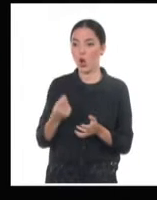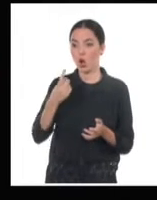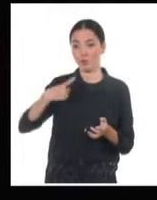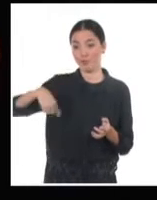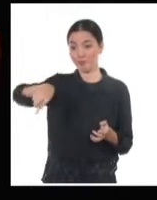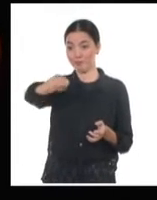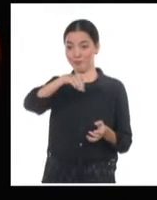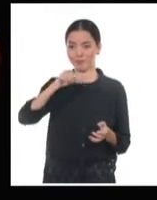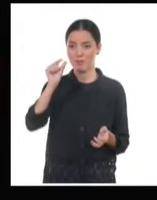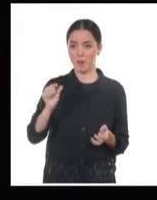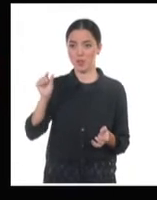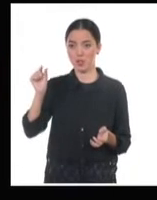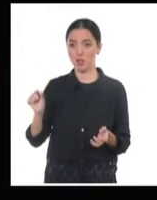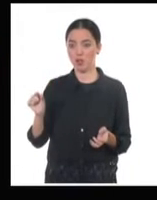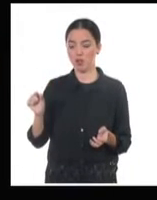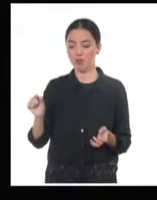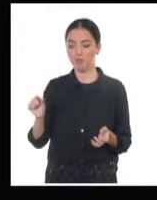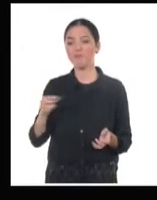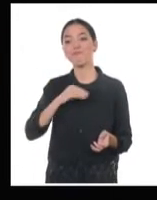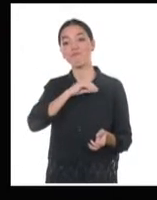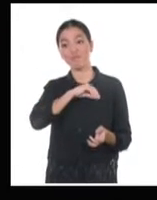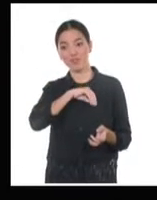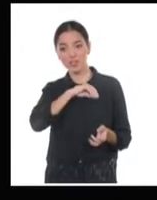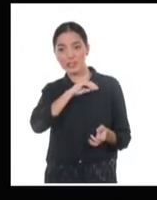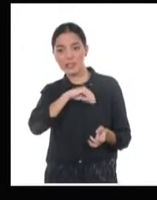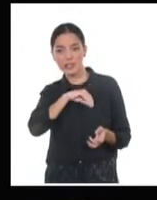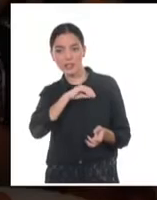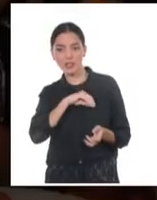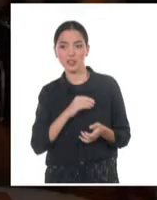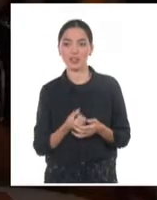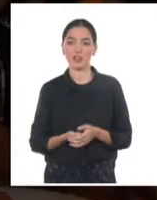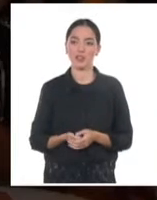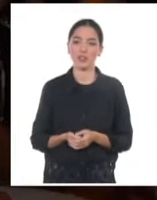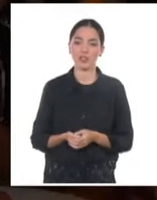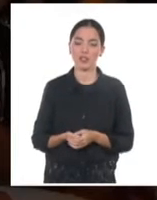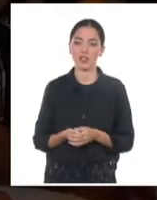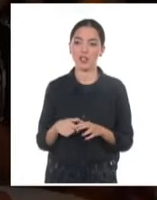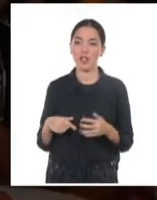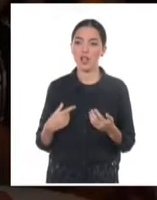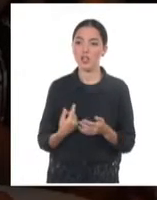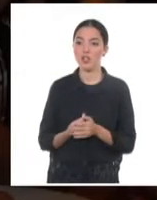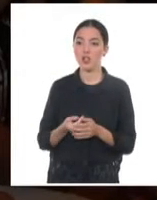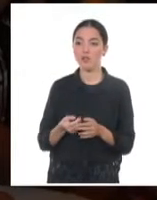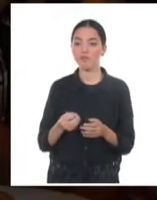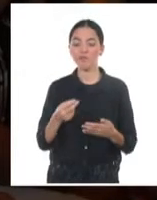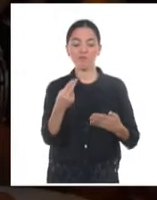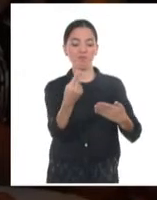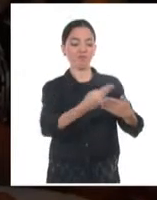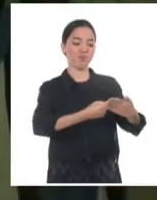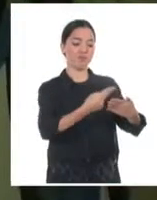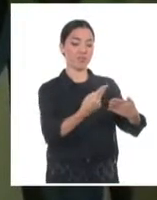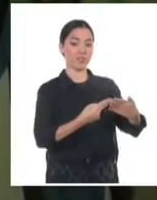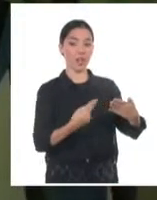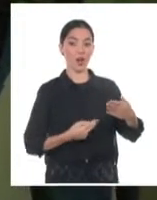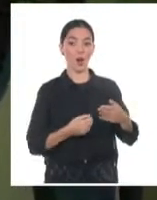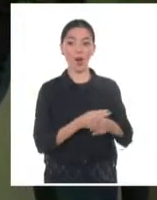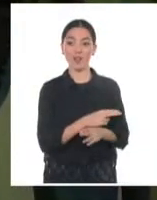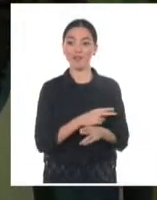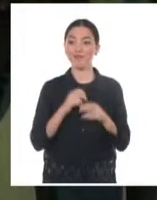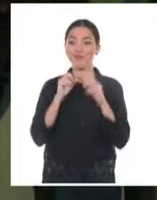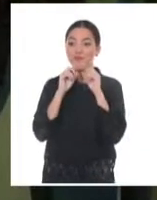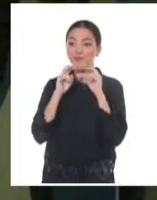flores, tempestades y colores, se dibuja la vida no solo de la protagonista, sino también del público. La soledad es un